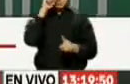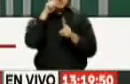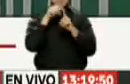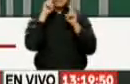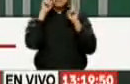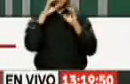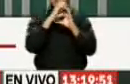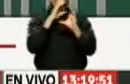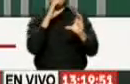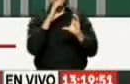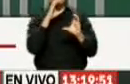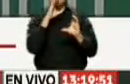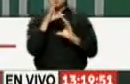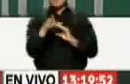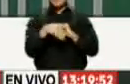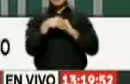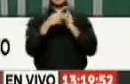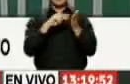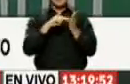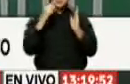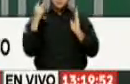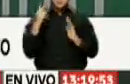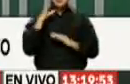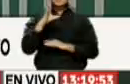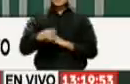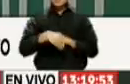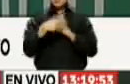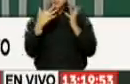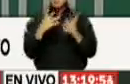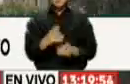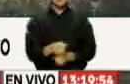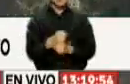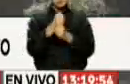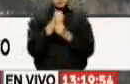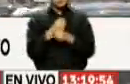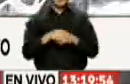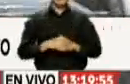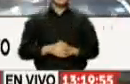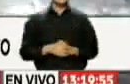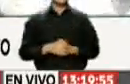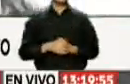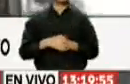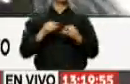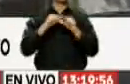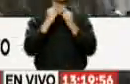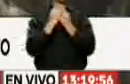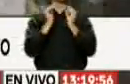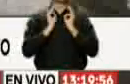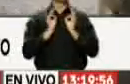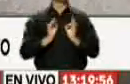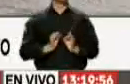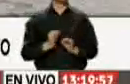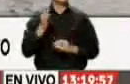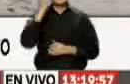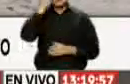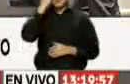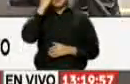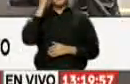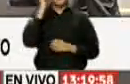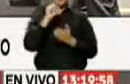sistema de transporte que vaya implementando tecnología, que vaya implementando seguridades. El gremio de los transportistas asegura conocer el proyecto